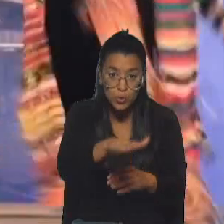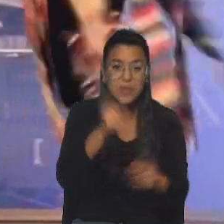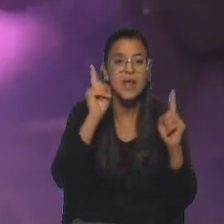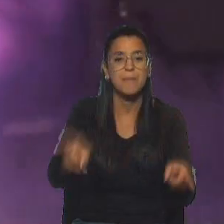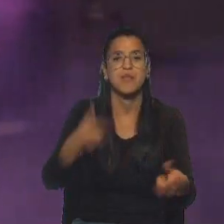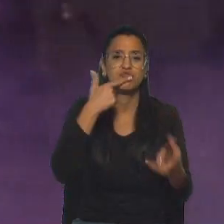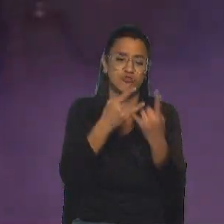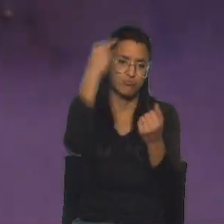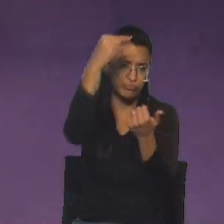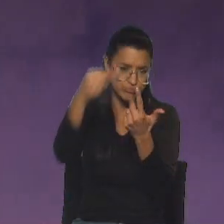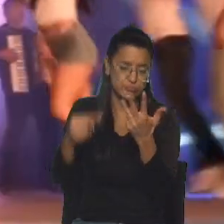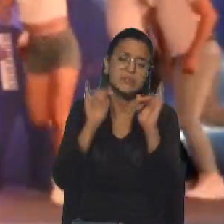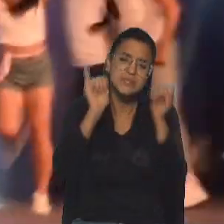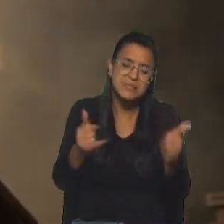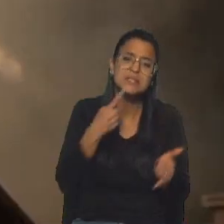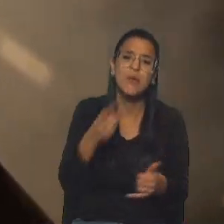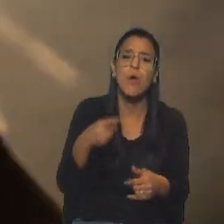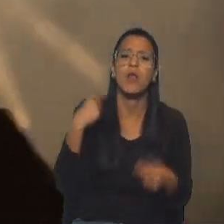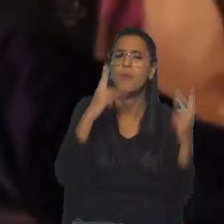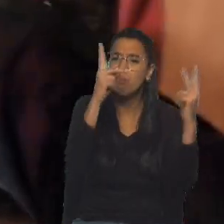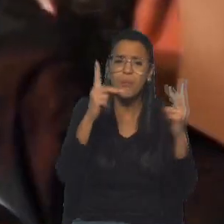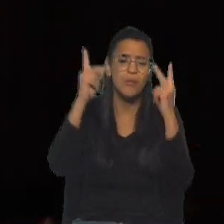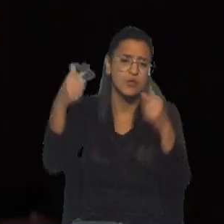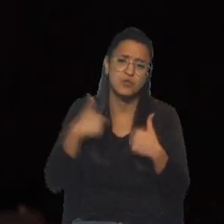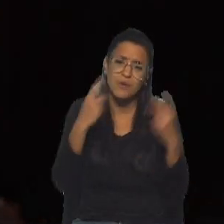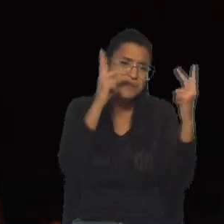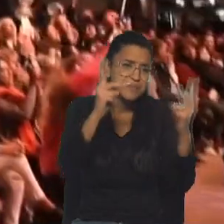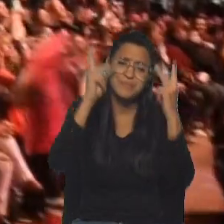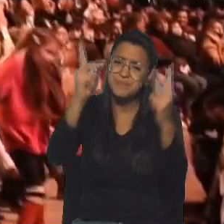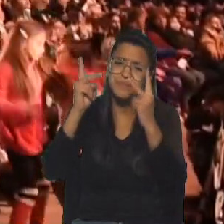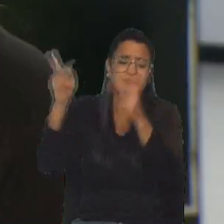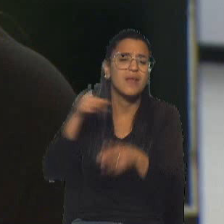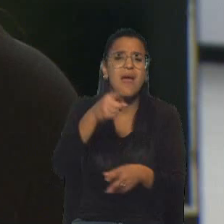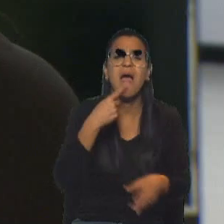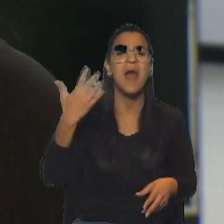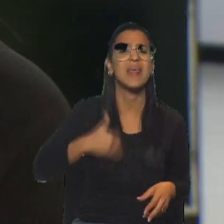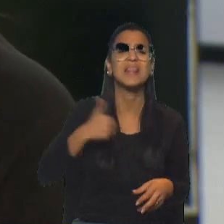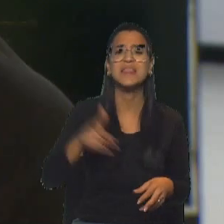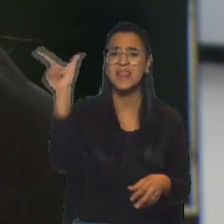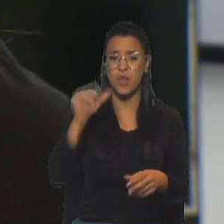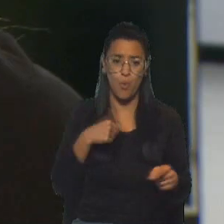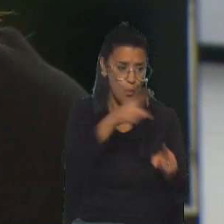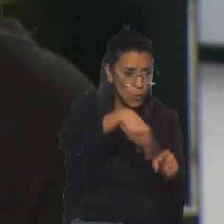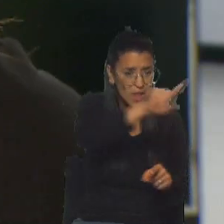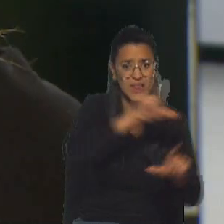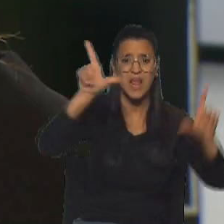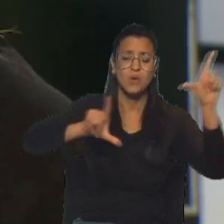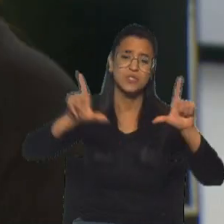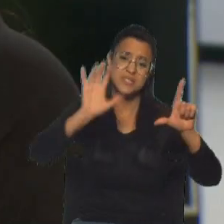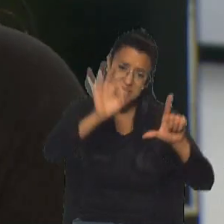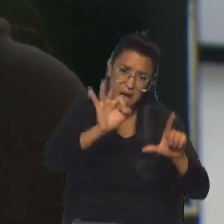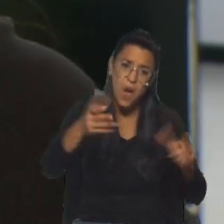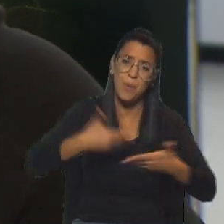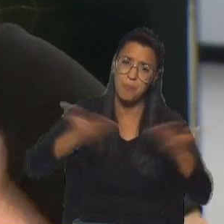otros espectáculos. Sí, bueno, nosotros no paramos de girar, yo no paro de girar nunca, viste que aparte Argentina es un país y ustedes como la televisión saben muy